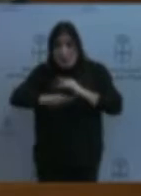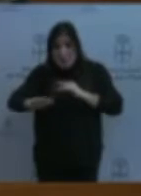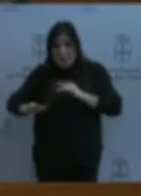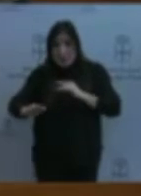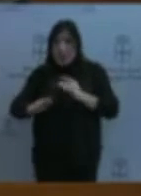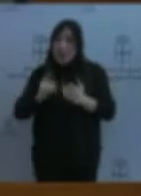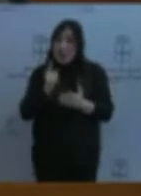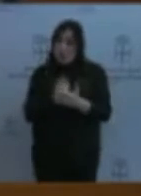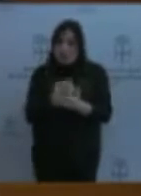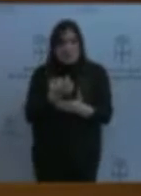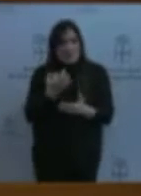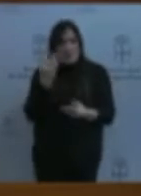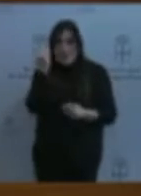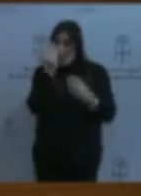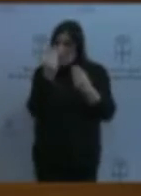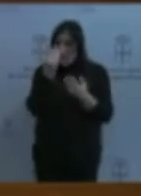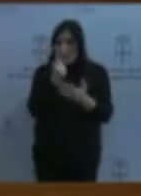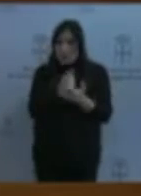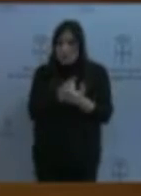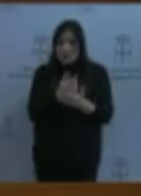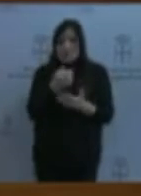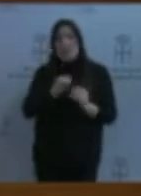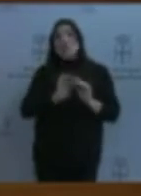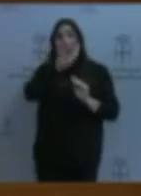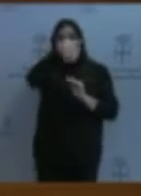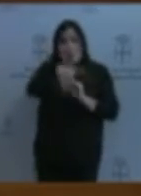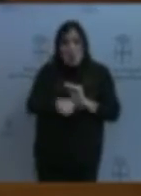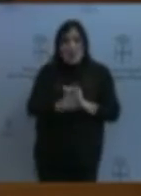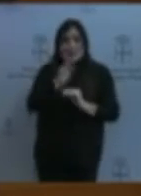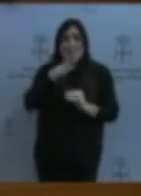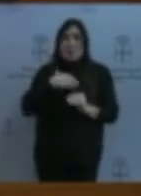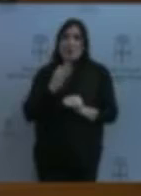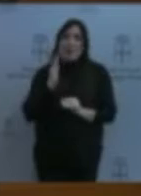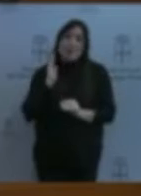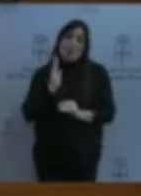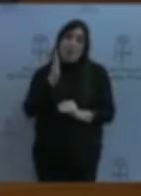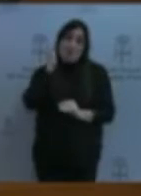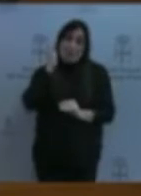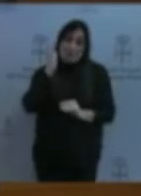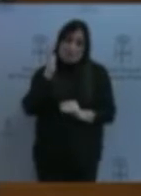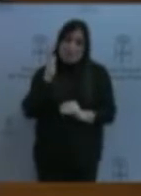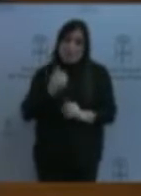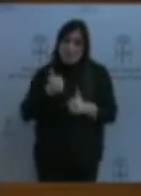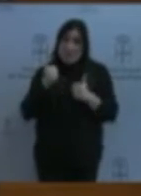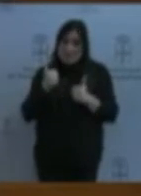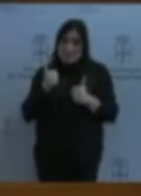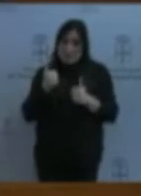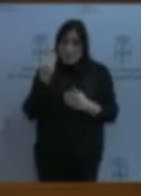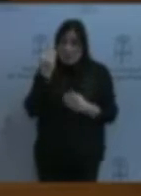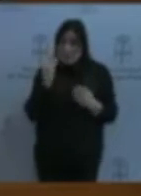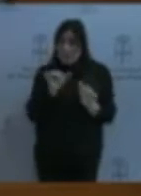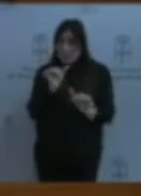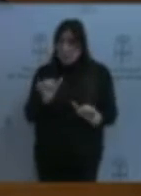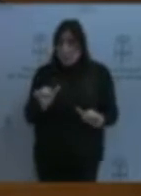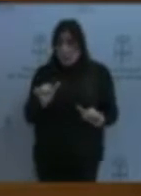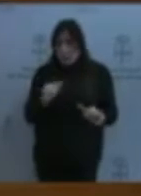del oleaje, mucho más perpendicular a lo que indican los modelos con los que actúan los proyectistas. En este